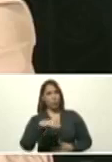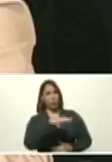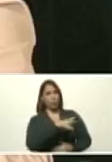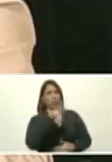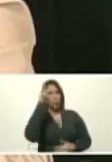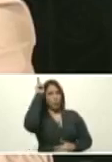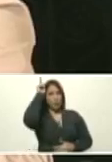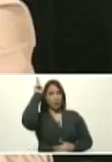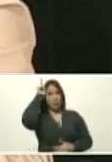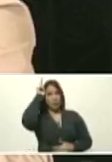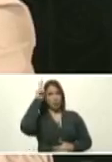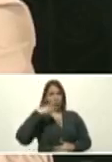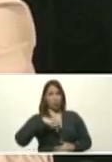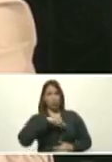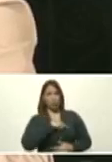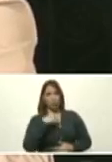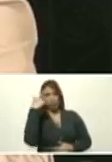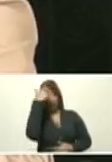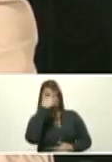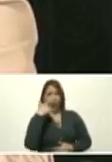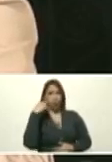los pueblos afrodescendientes.